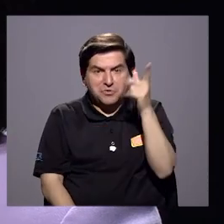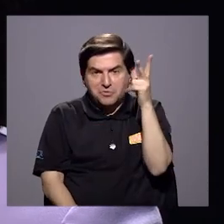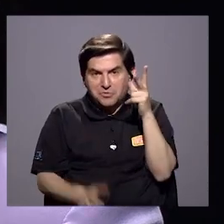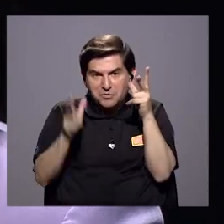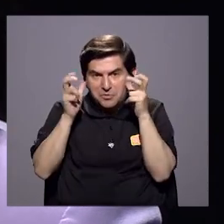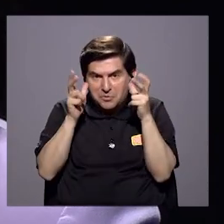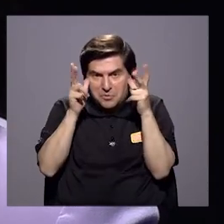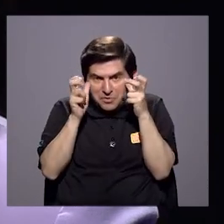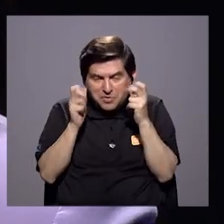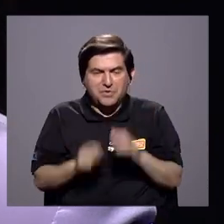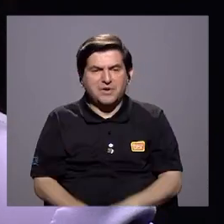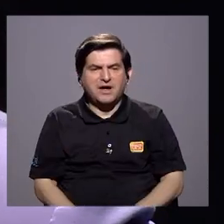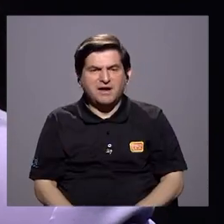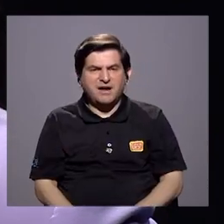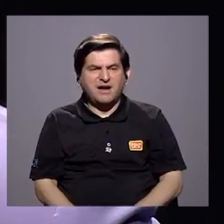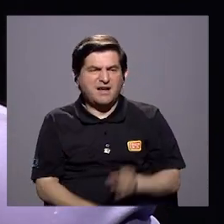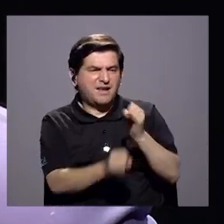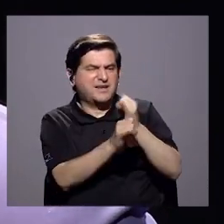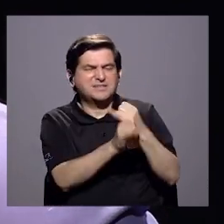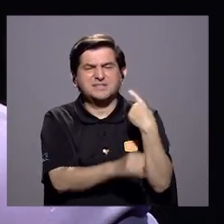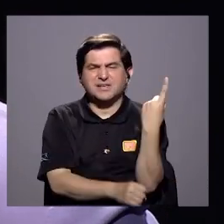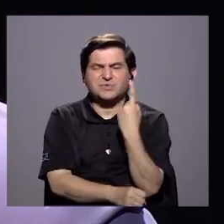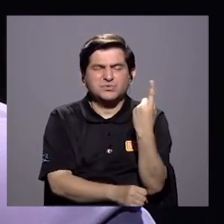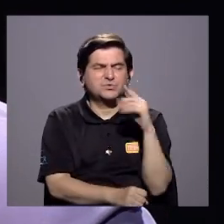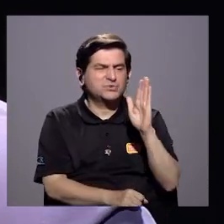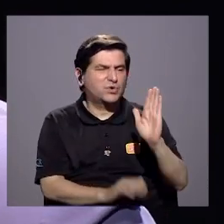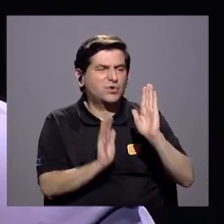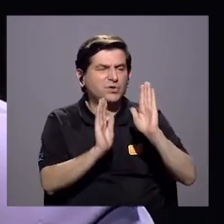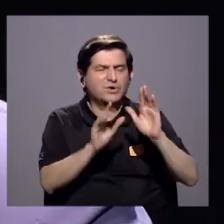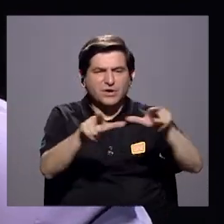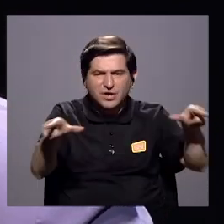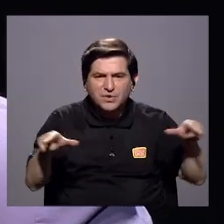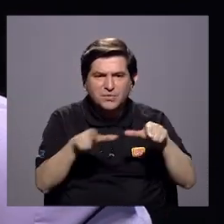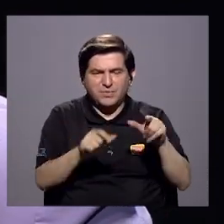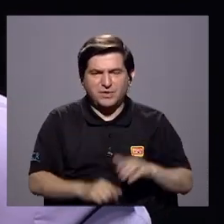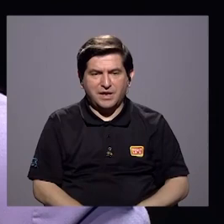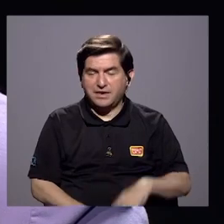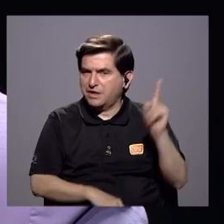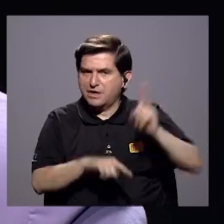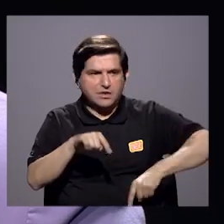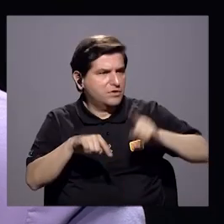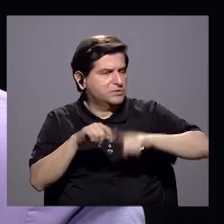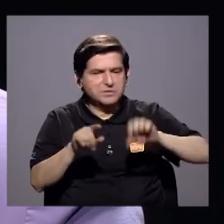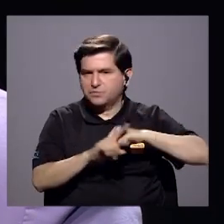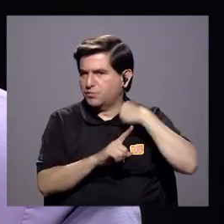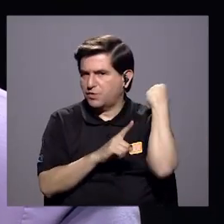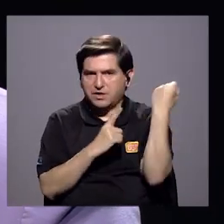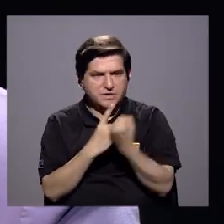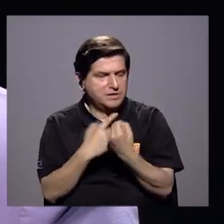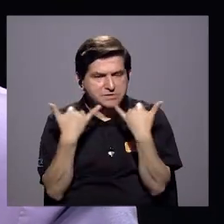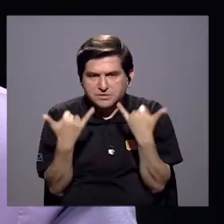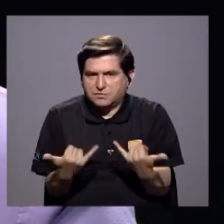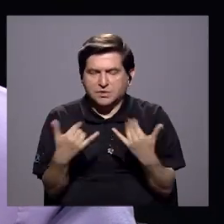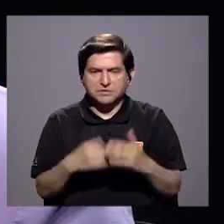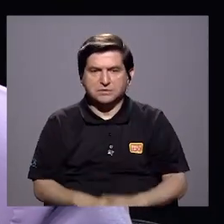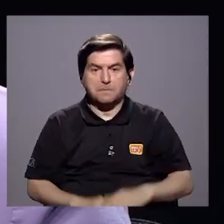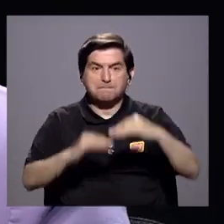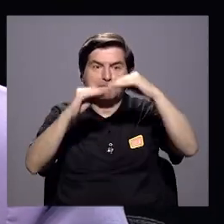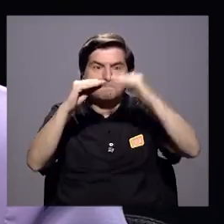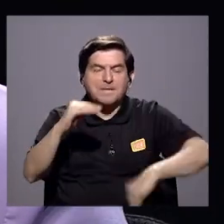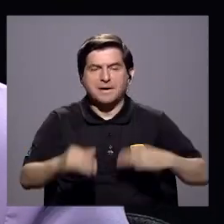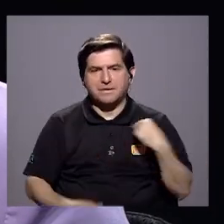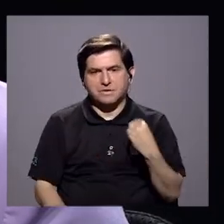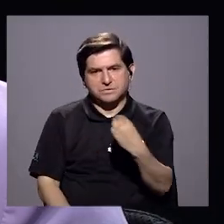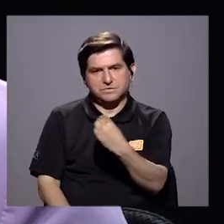es que muchas cosas Habdeba se quedó muy solo haciéndolas en la zona. Eso no puede ser, y menos en las condiciones en las que estamos, menos